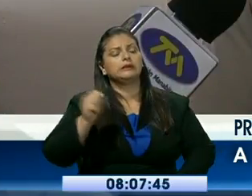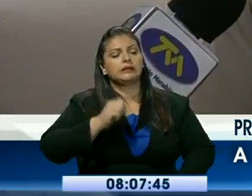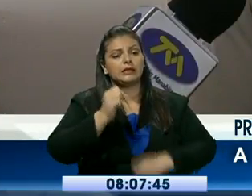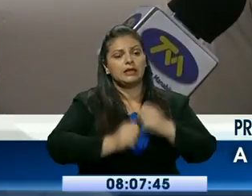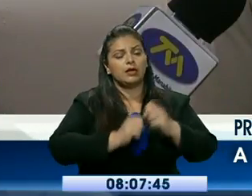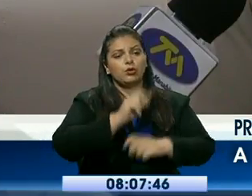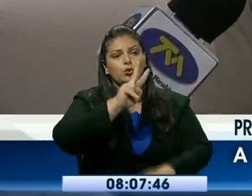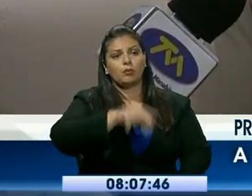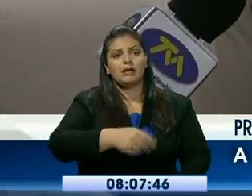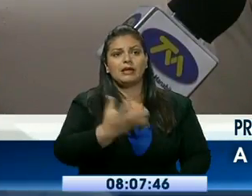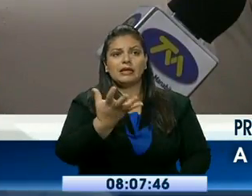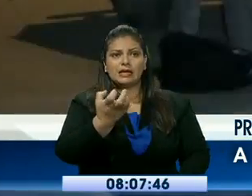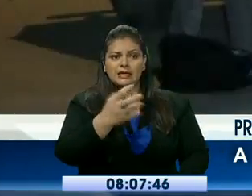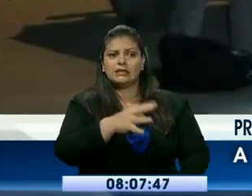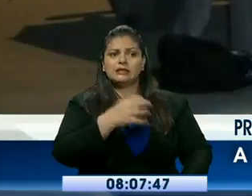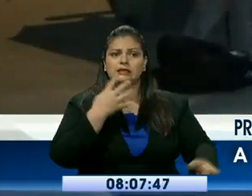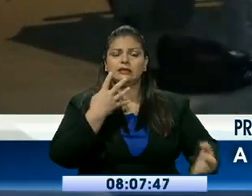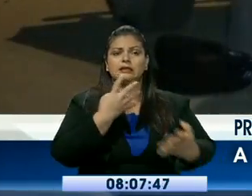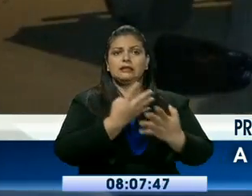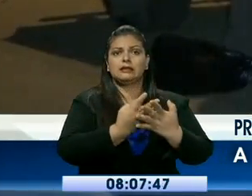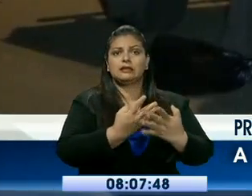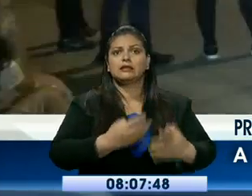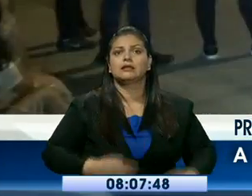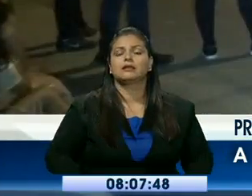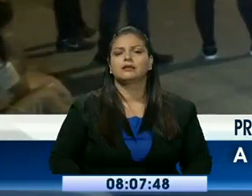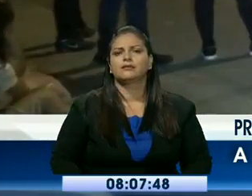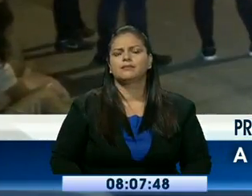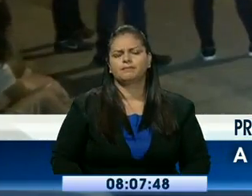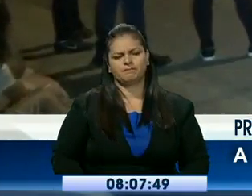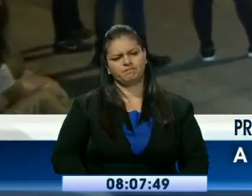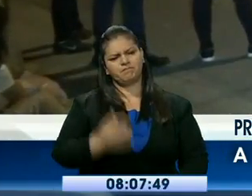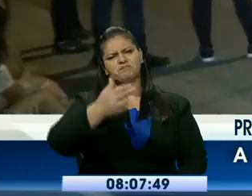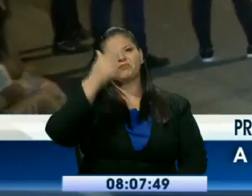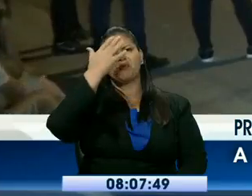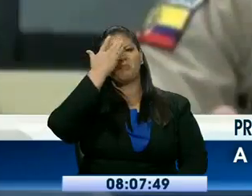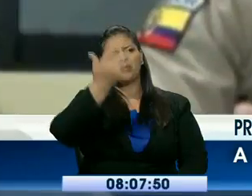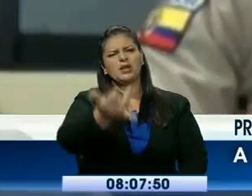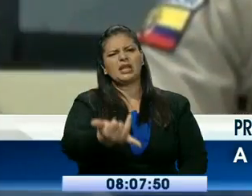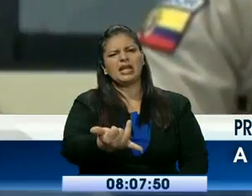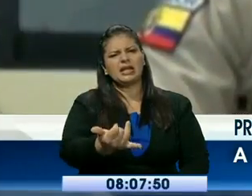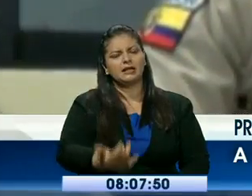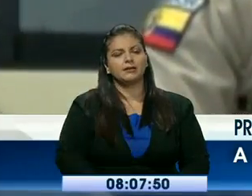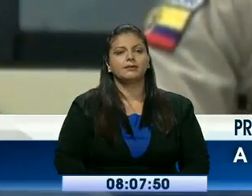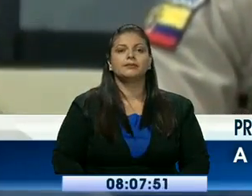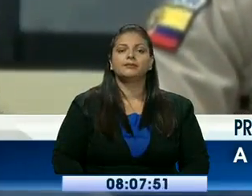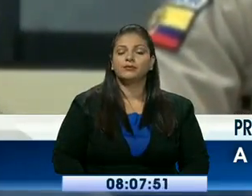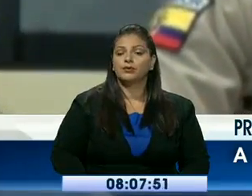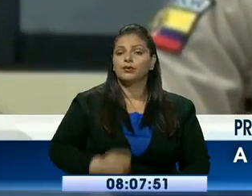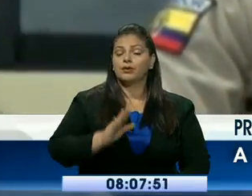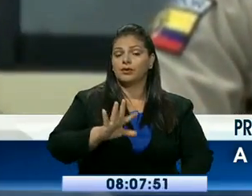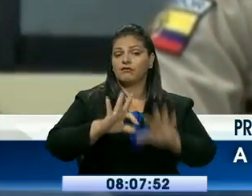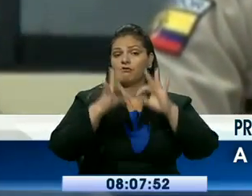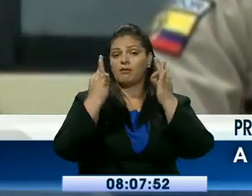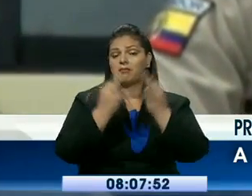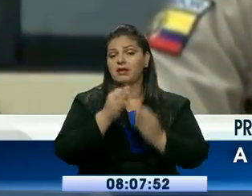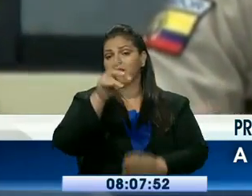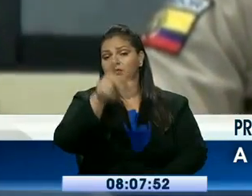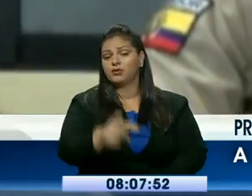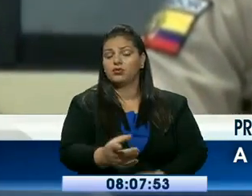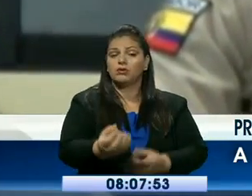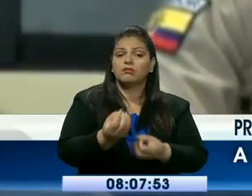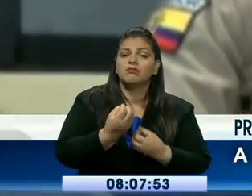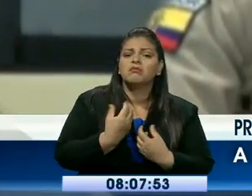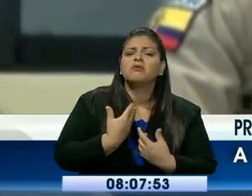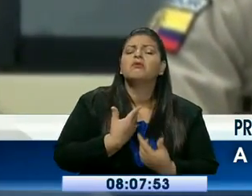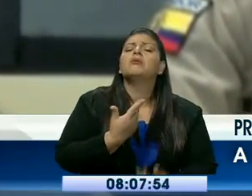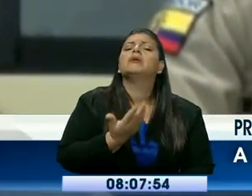por chantaje en el 2015. Son varias las hipótesis que se manejan tras la muerte. Desde familiares cercanos, este hecho es motivado